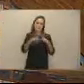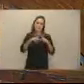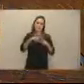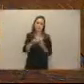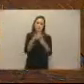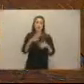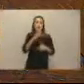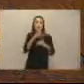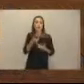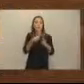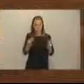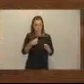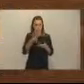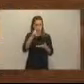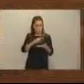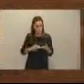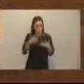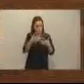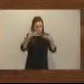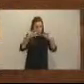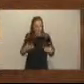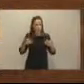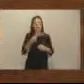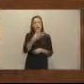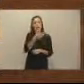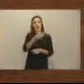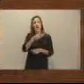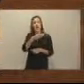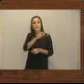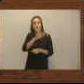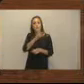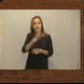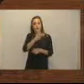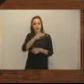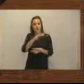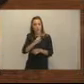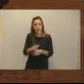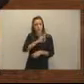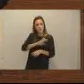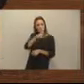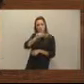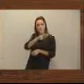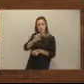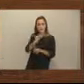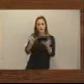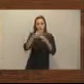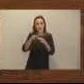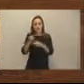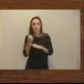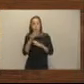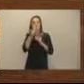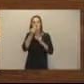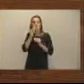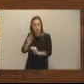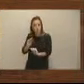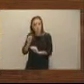textualmente. Decía Albert Rivera, señor Mas, su partido apoyó la amnistía fiscal del PP, la